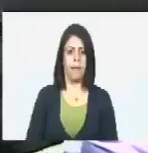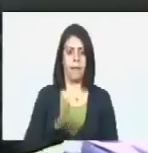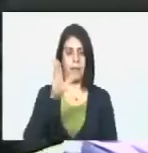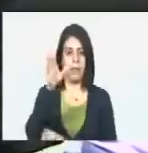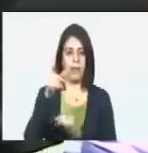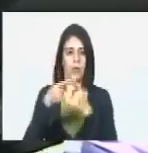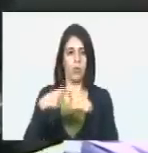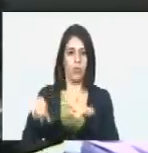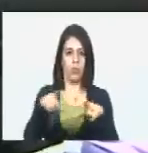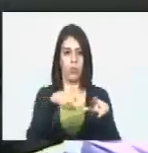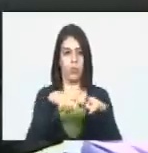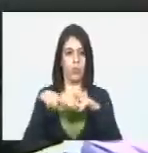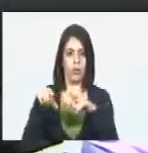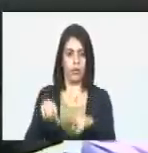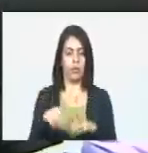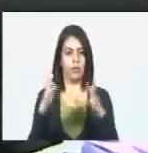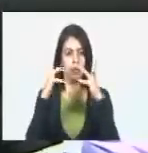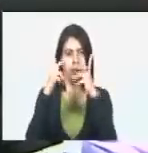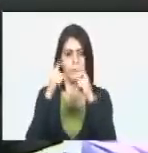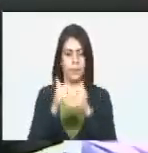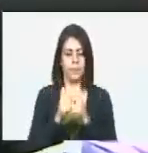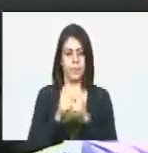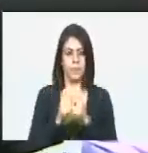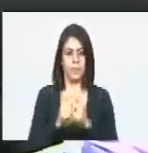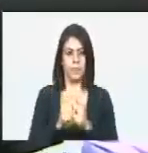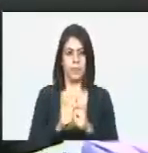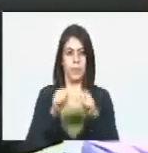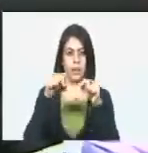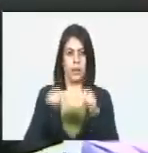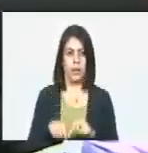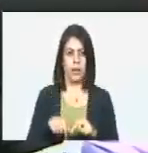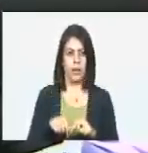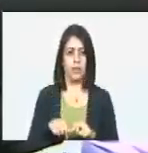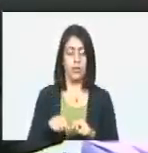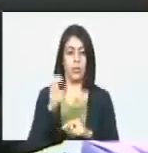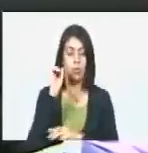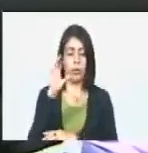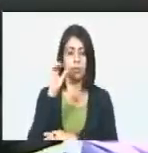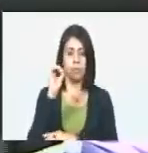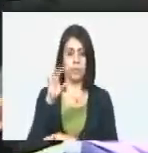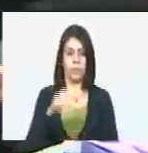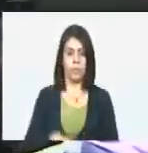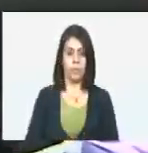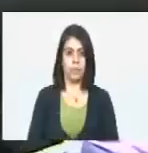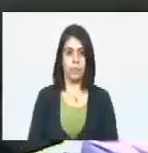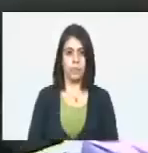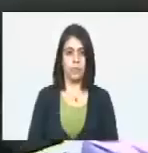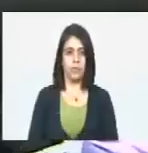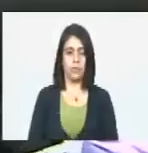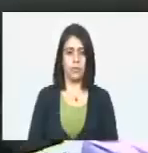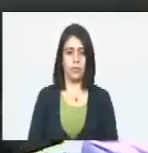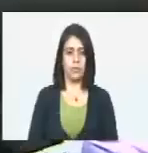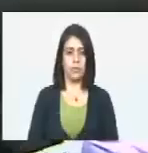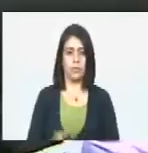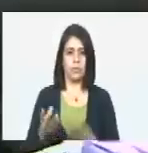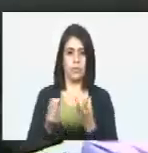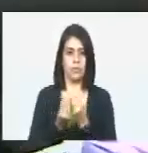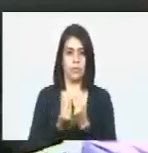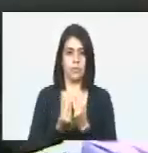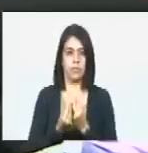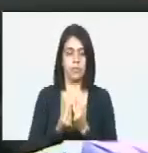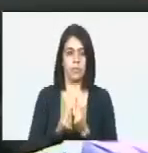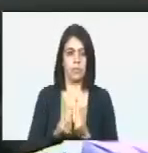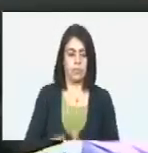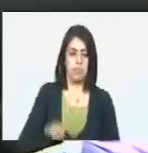de los espacios administrativos de este Parlamento, andaba con sus